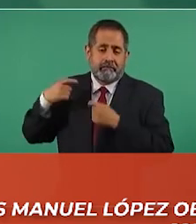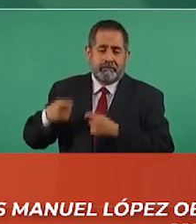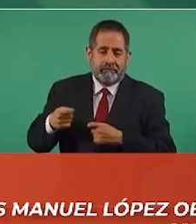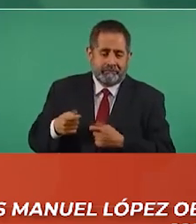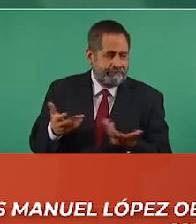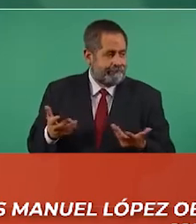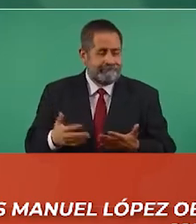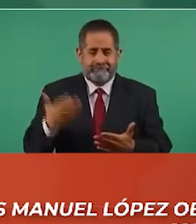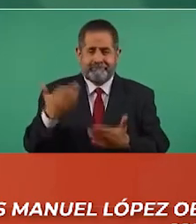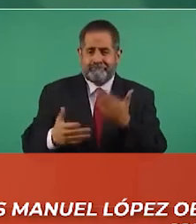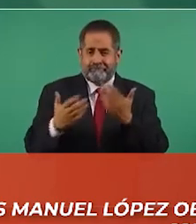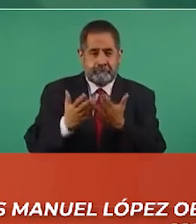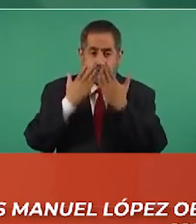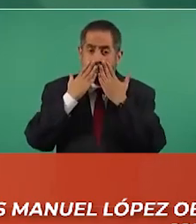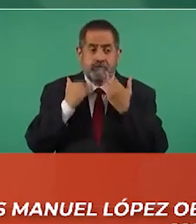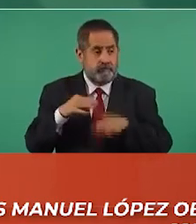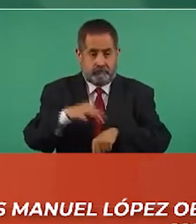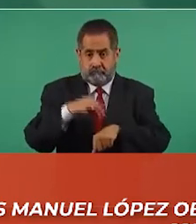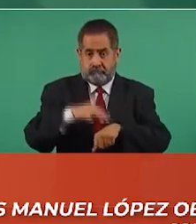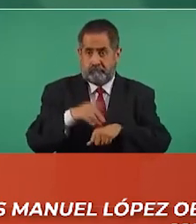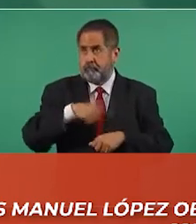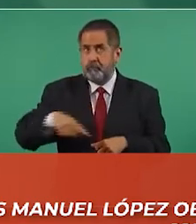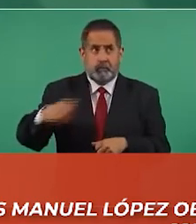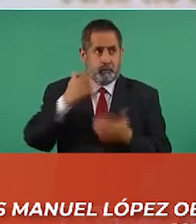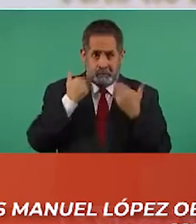Un déficit de médicos.